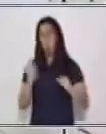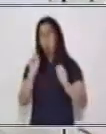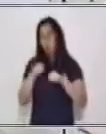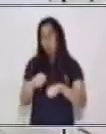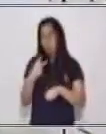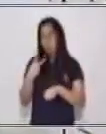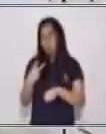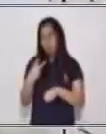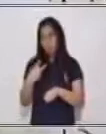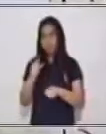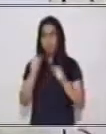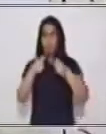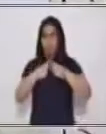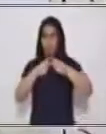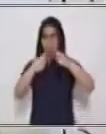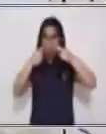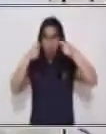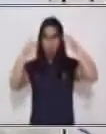trazo,